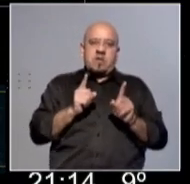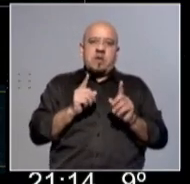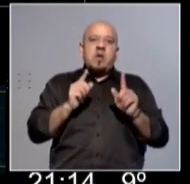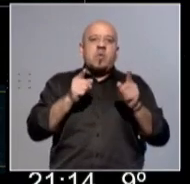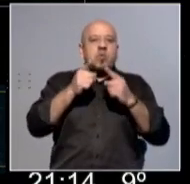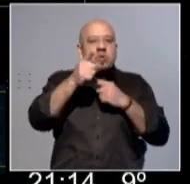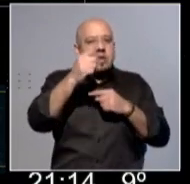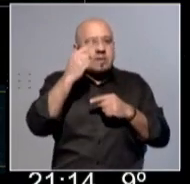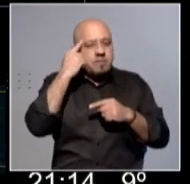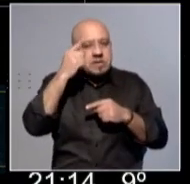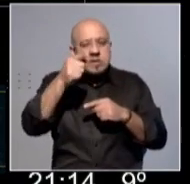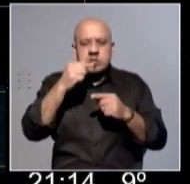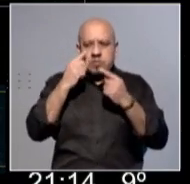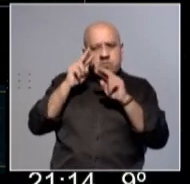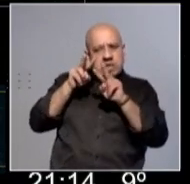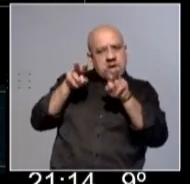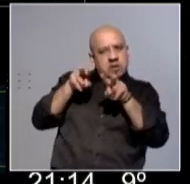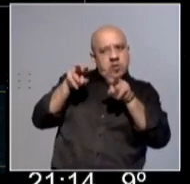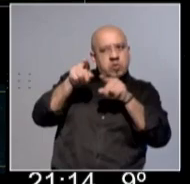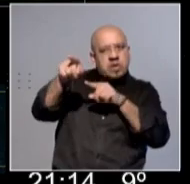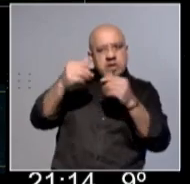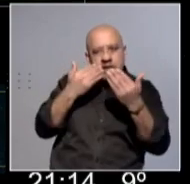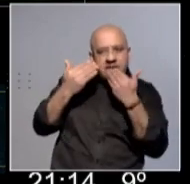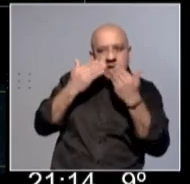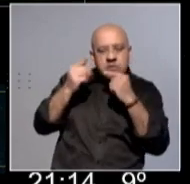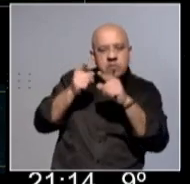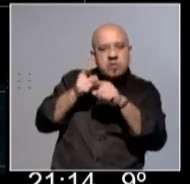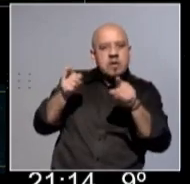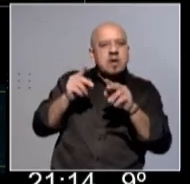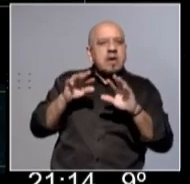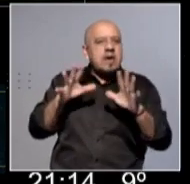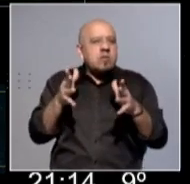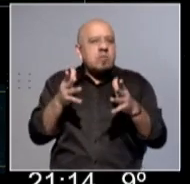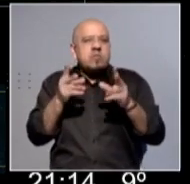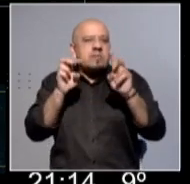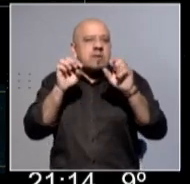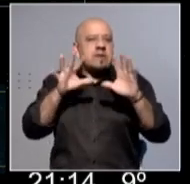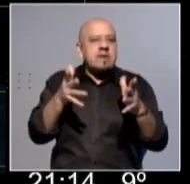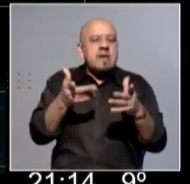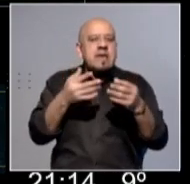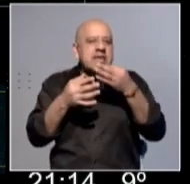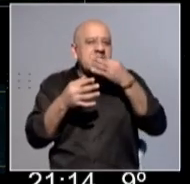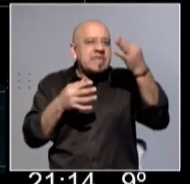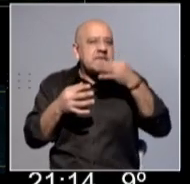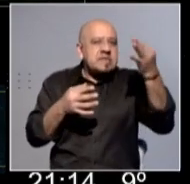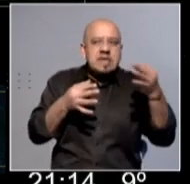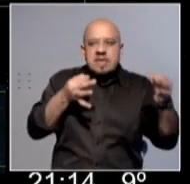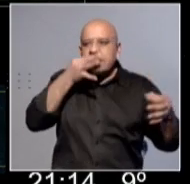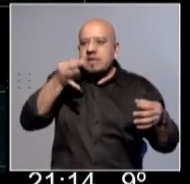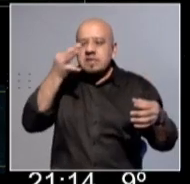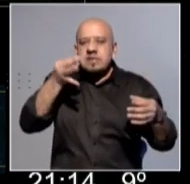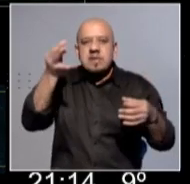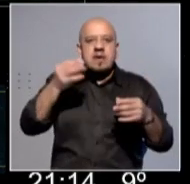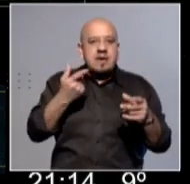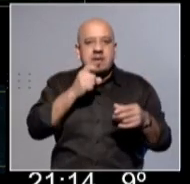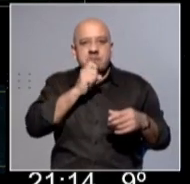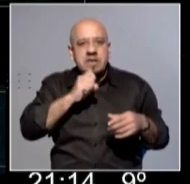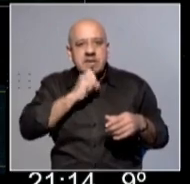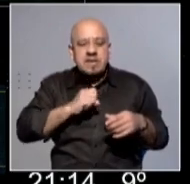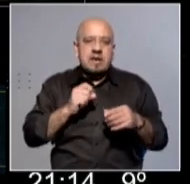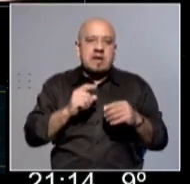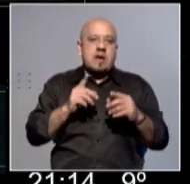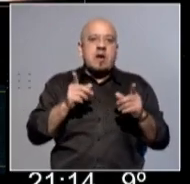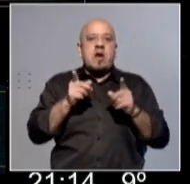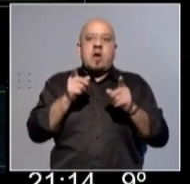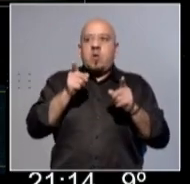lo asocian, por lo menos es la impresión que tengo desde acá, a una suerte de simplificación banal de las acciones de gobierno